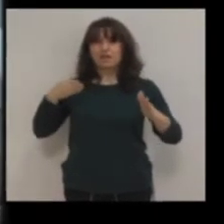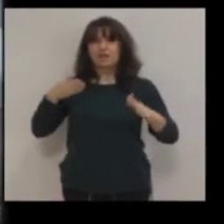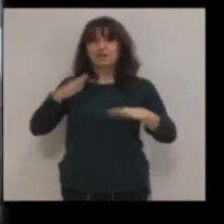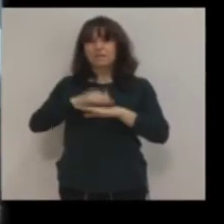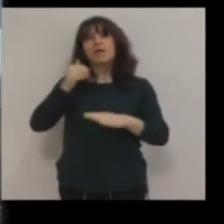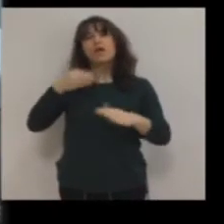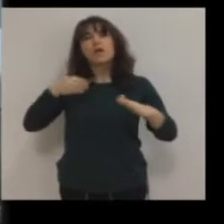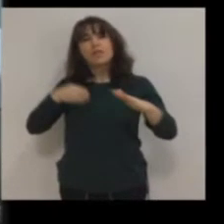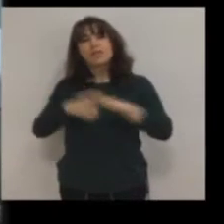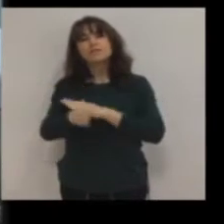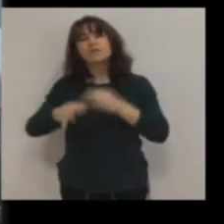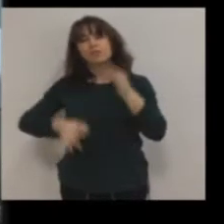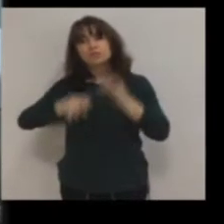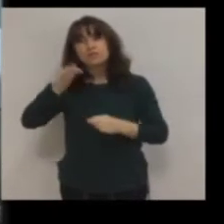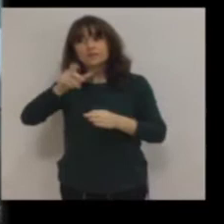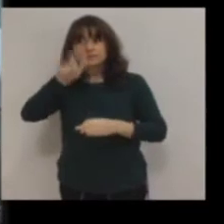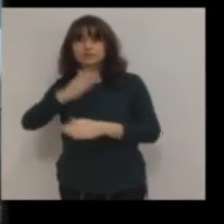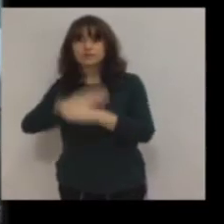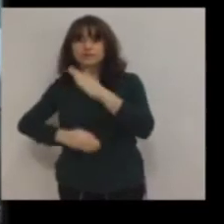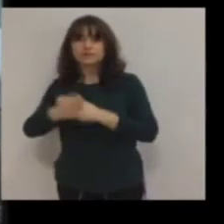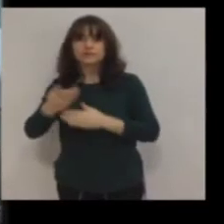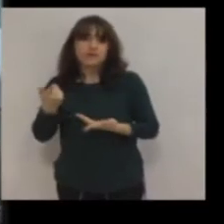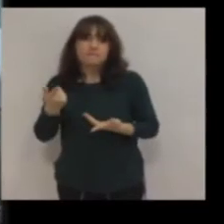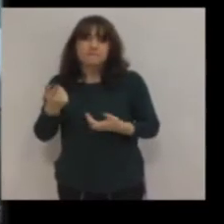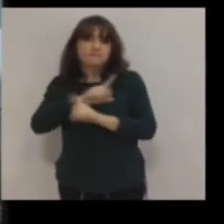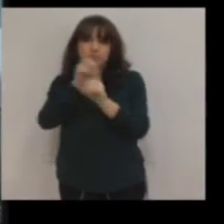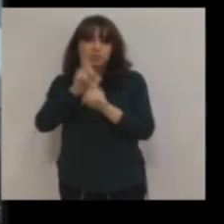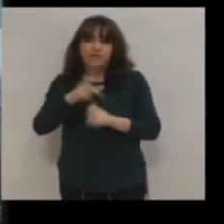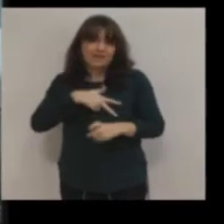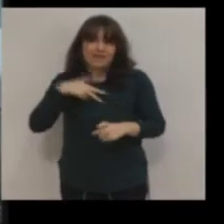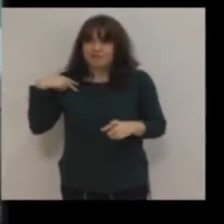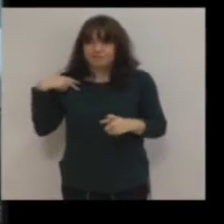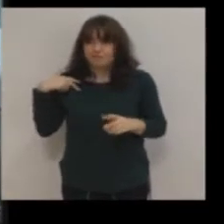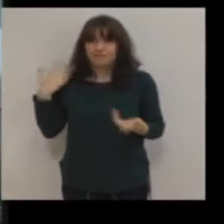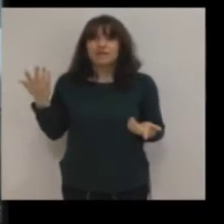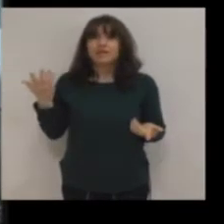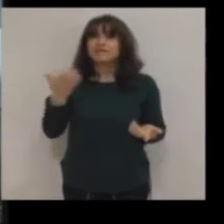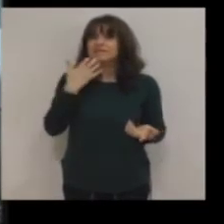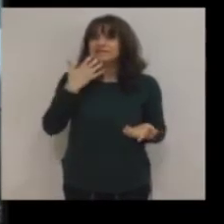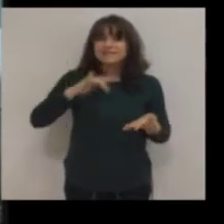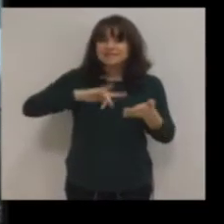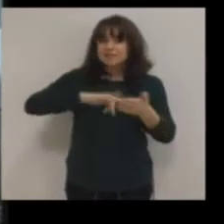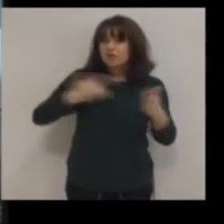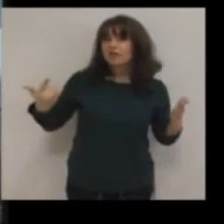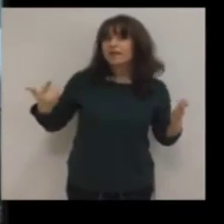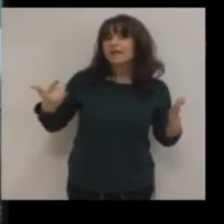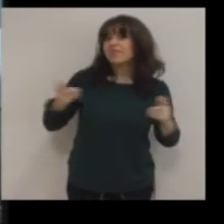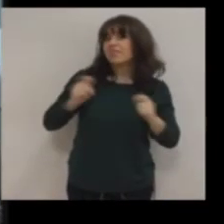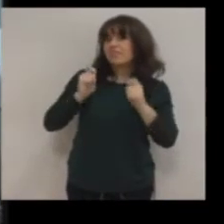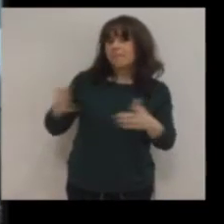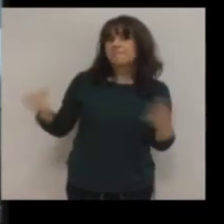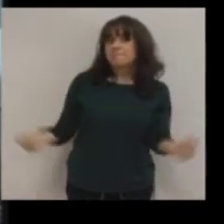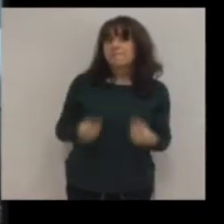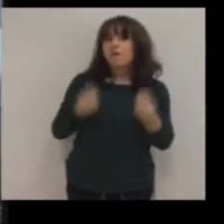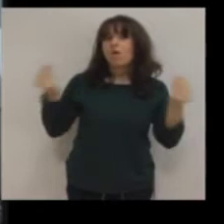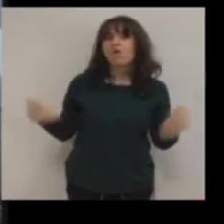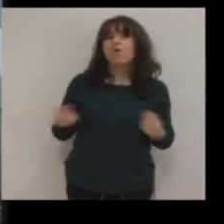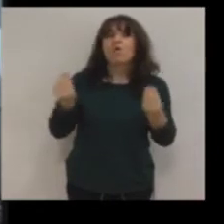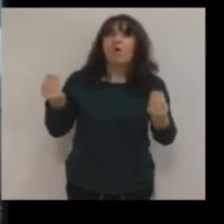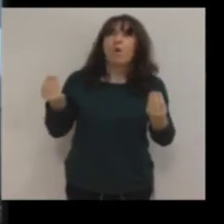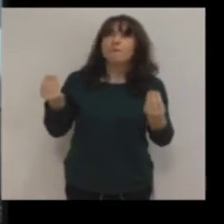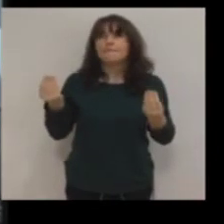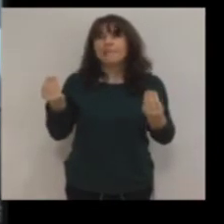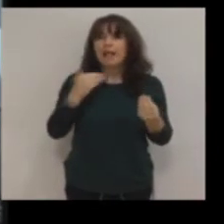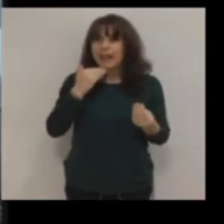de las personas con discapacidad. Es una pregunta general, ¿no? Si las tecnologías han supuesto una mejora o una mejora